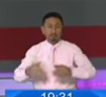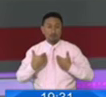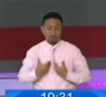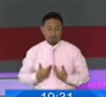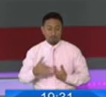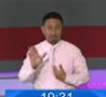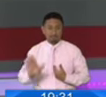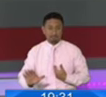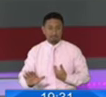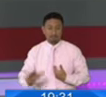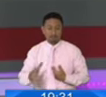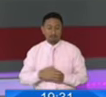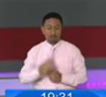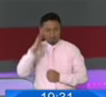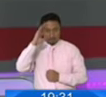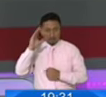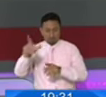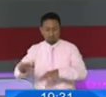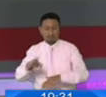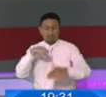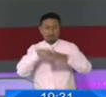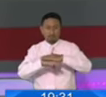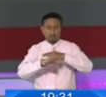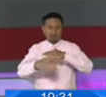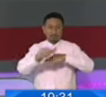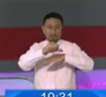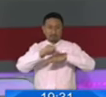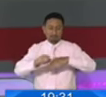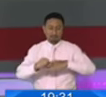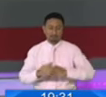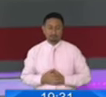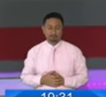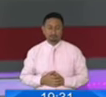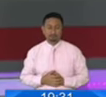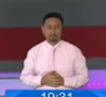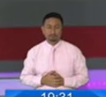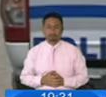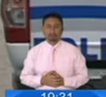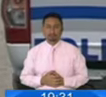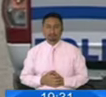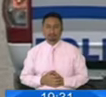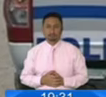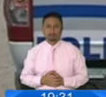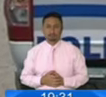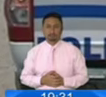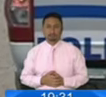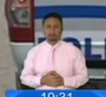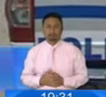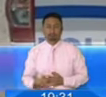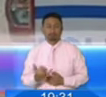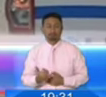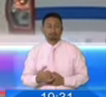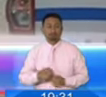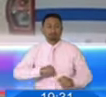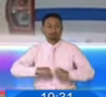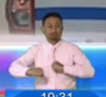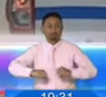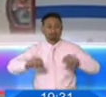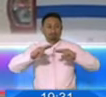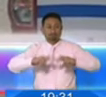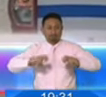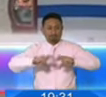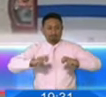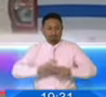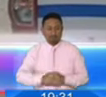de la víctima fue retirado de medicina legal y llevado hasta Manabí. Un trabajo investigativo ininterrumpido,